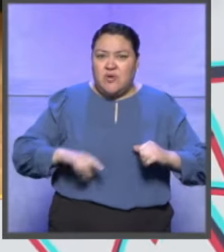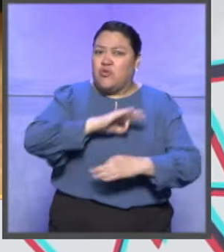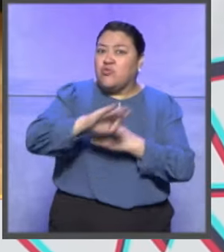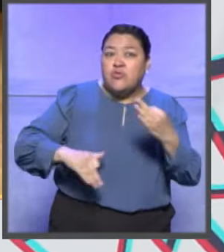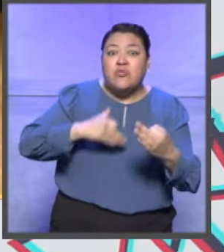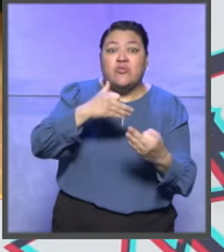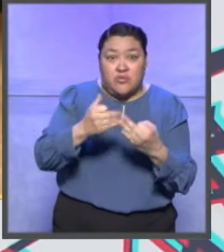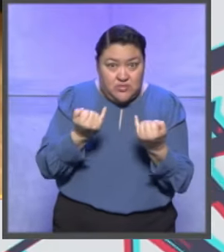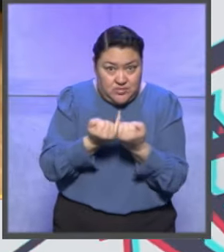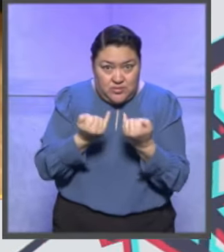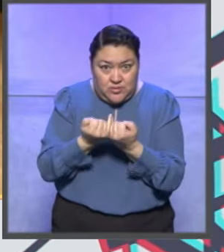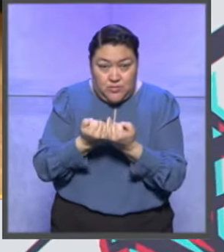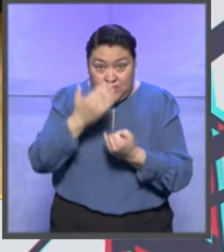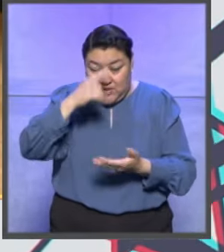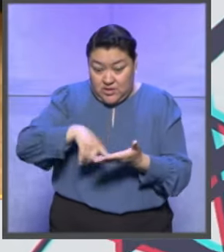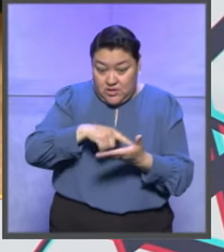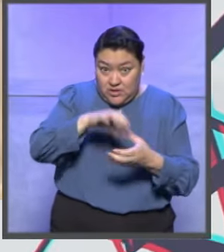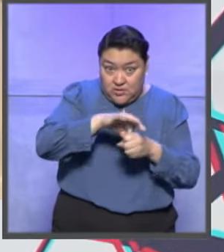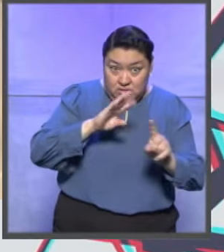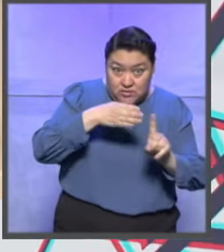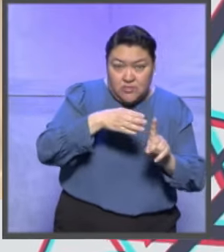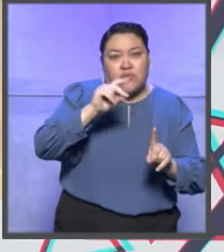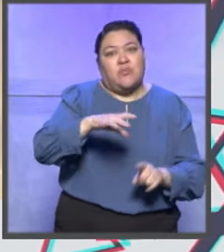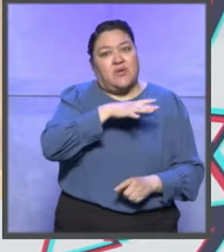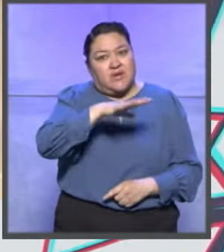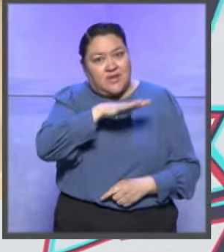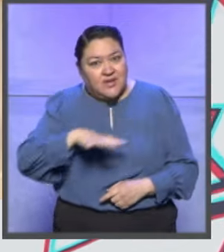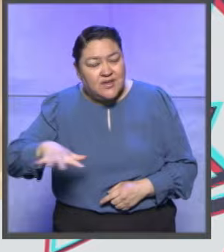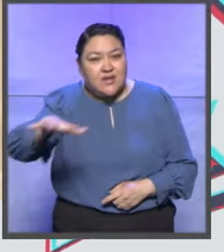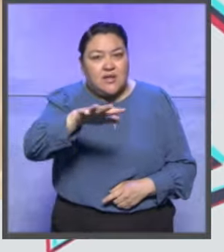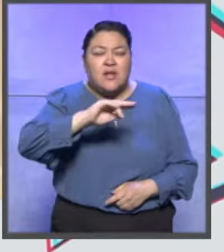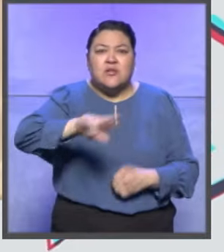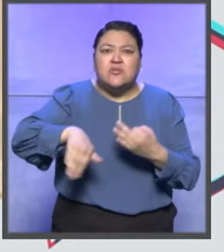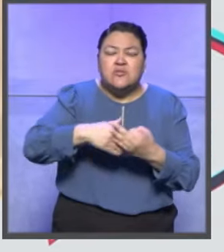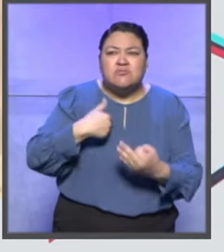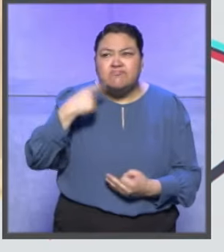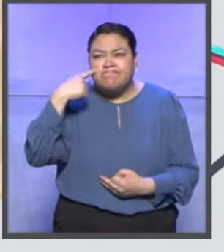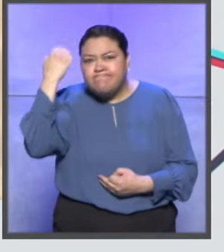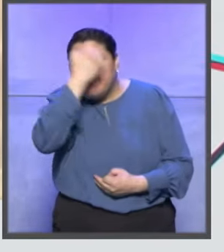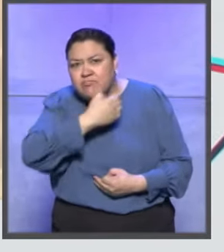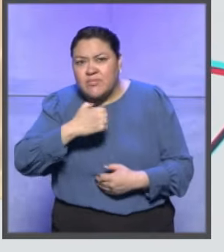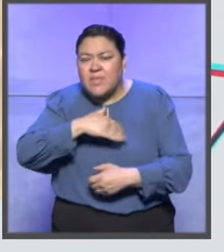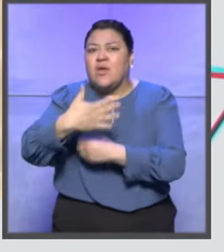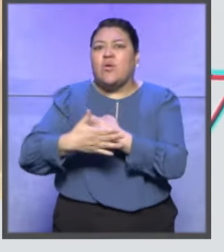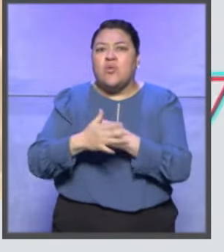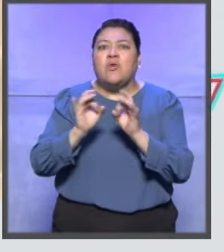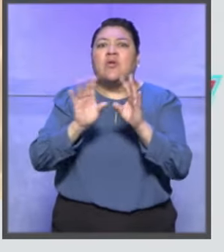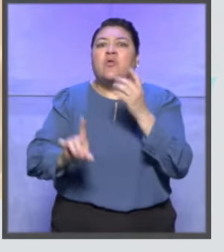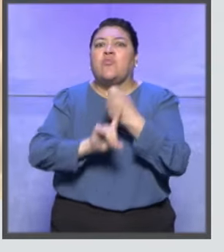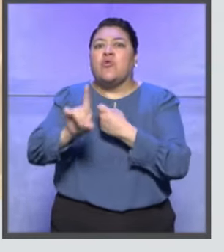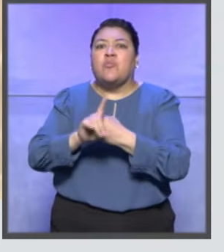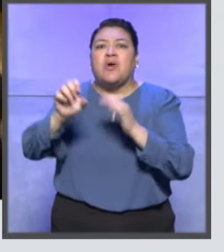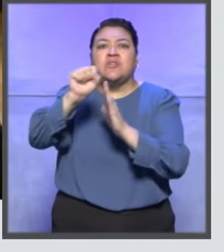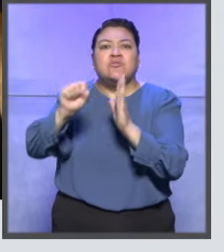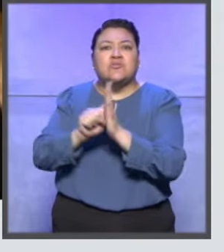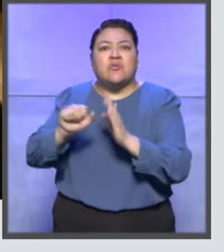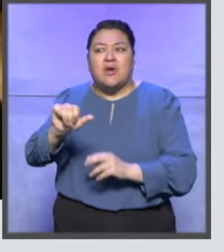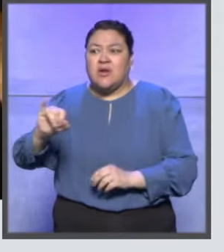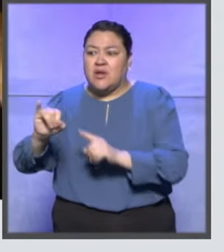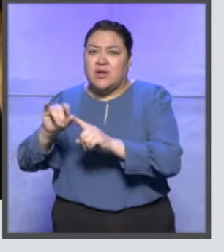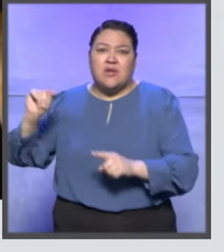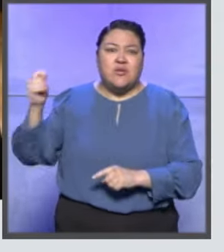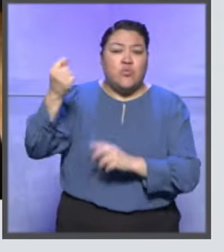en general, no solo las electorales. Por ello dijo, es necesario identificar los riesgos que pueden surgir por el uso de las